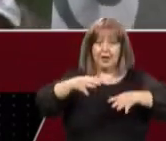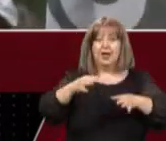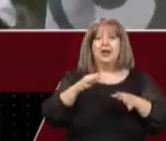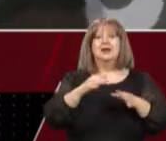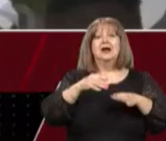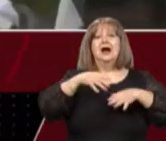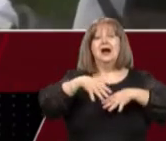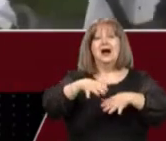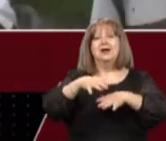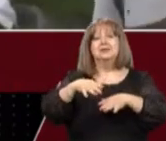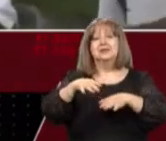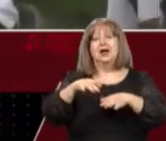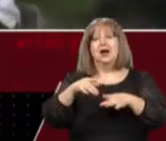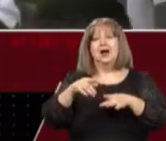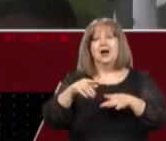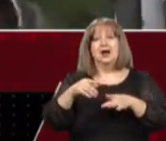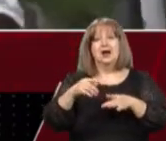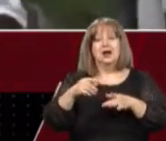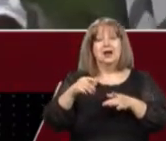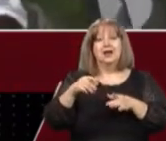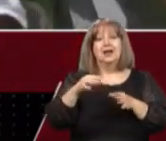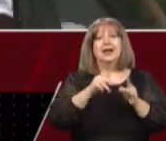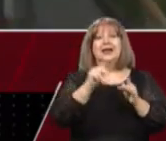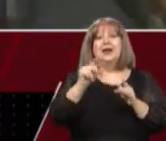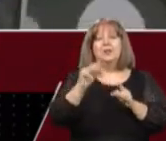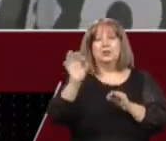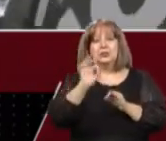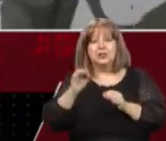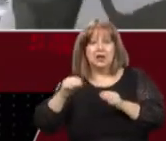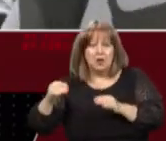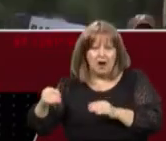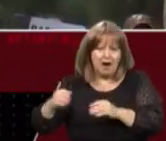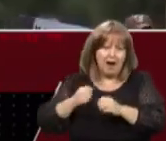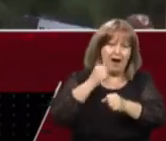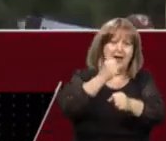cero a la Plaza Independencia para impulsar un acampe como se va a hacer en todo el país. Gracias, Martín. Gracias a usted.